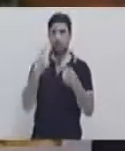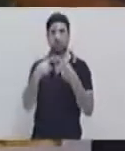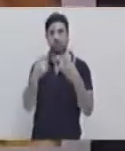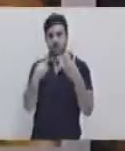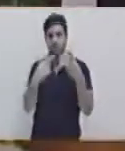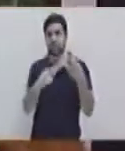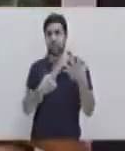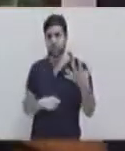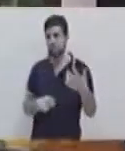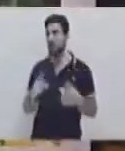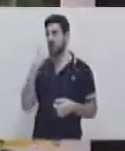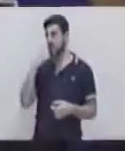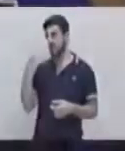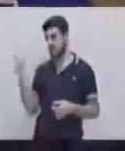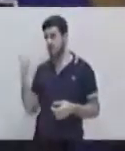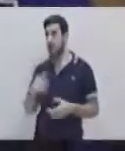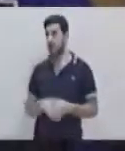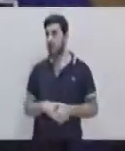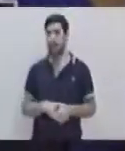¿Qué hacen las personas?